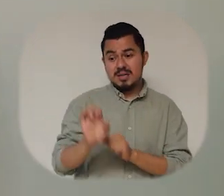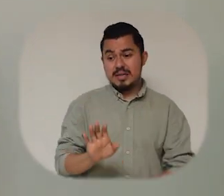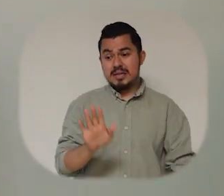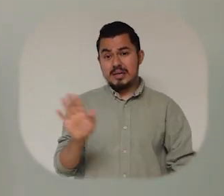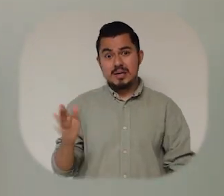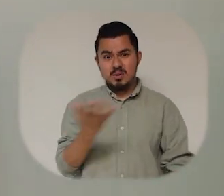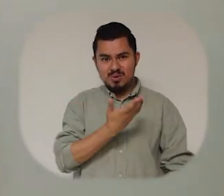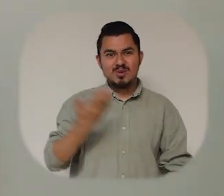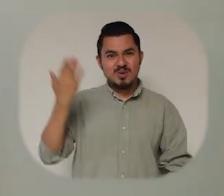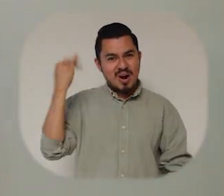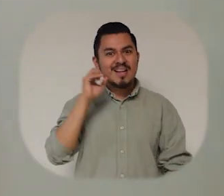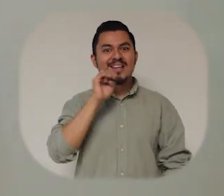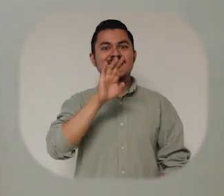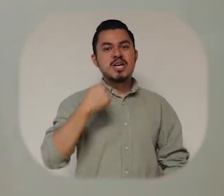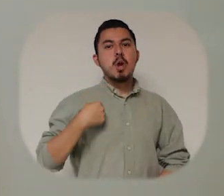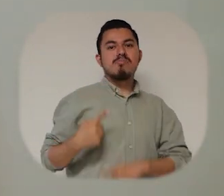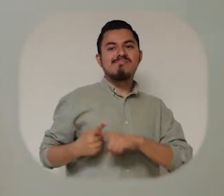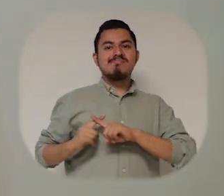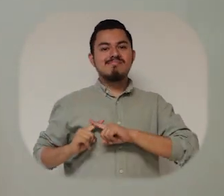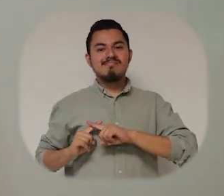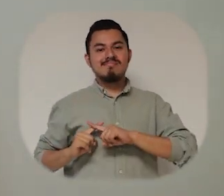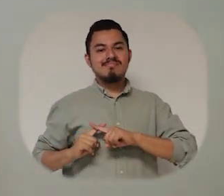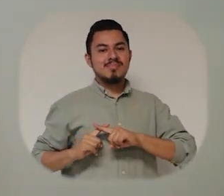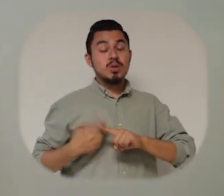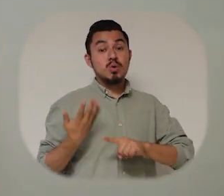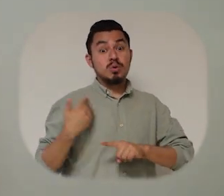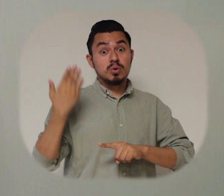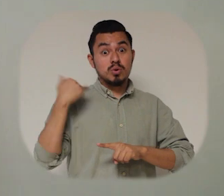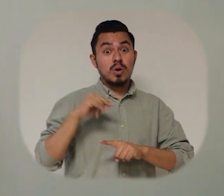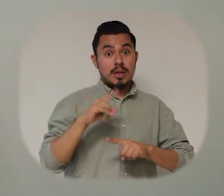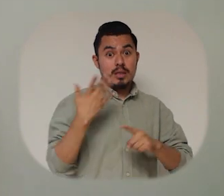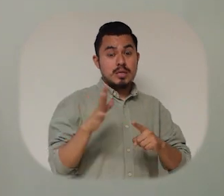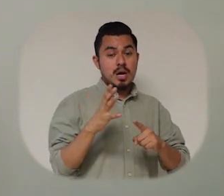de Satanás, terminó el pecado y